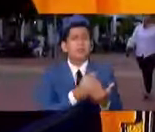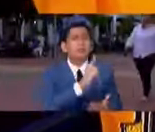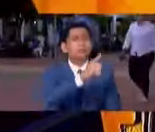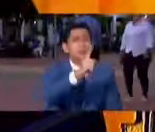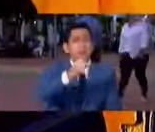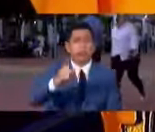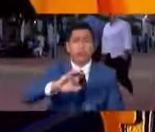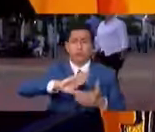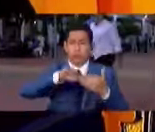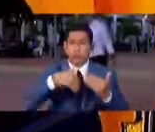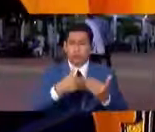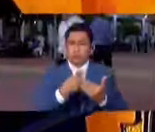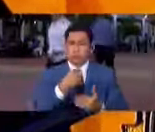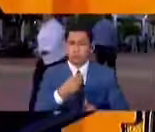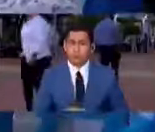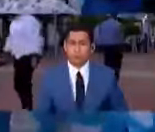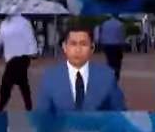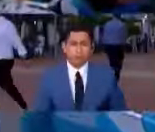todos.